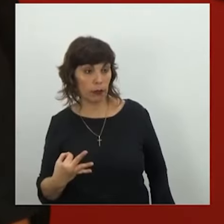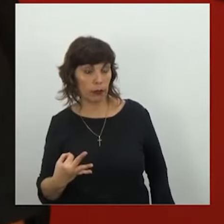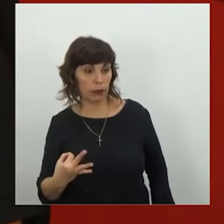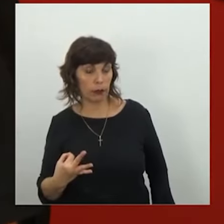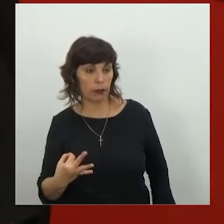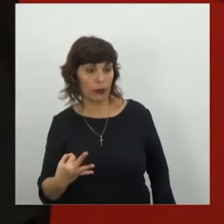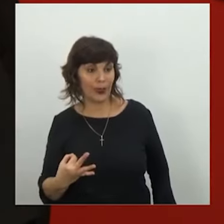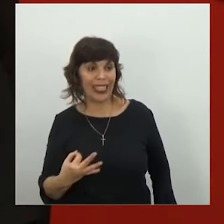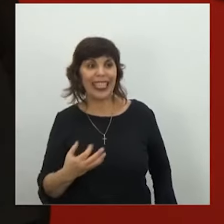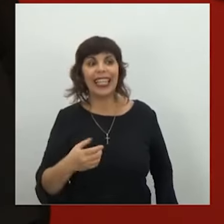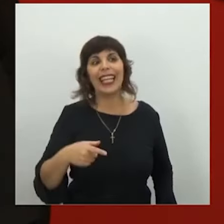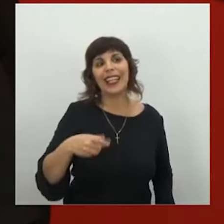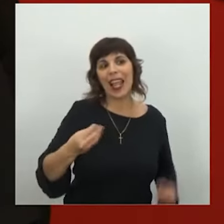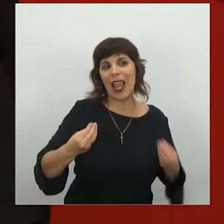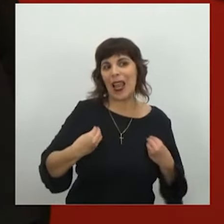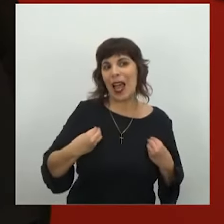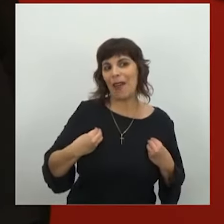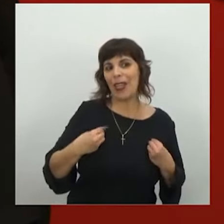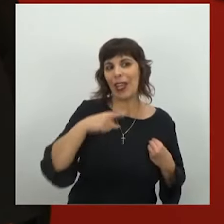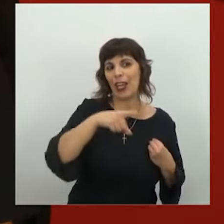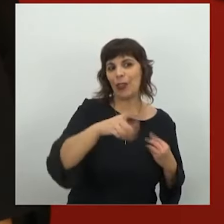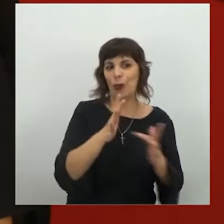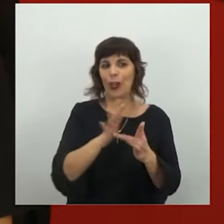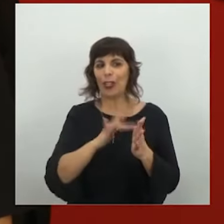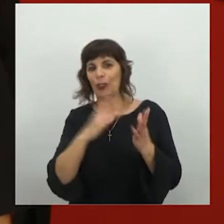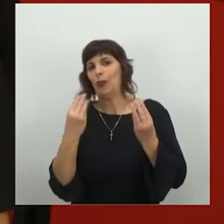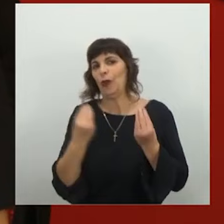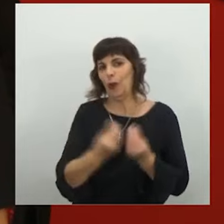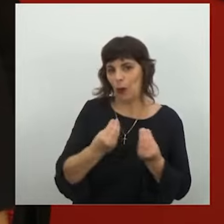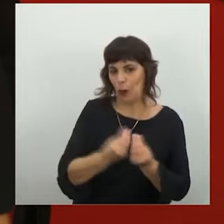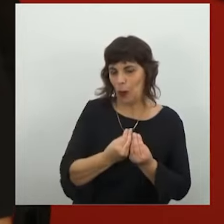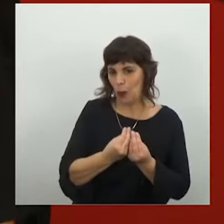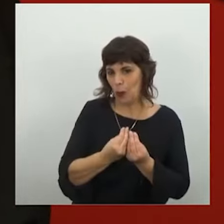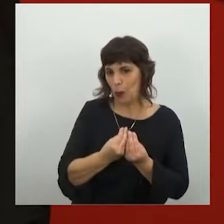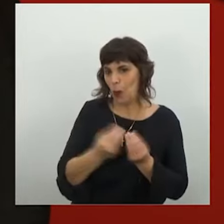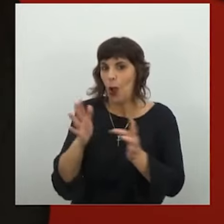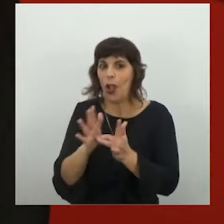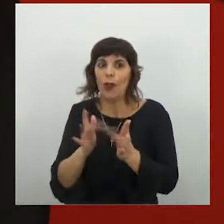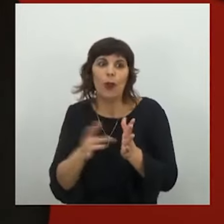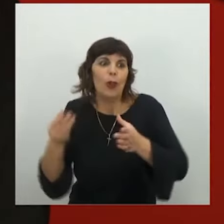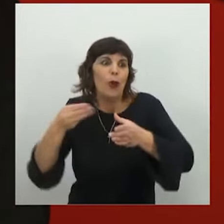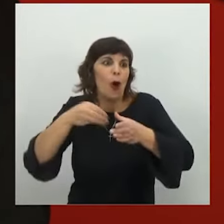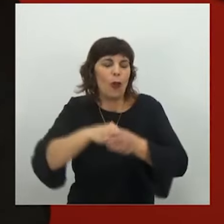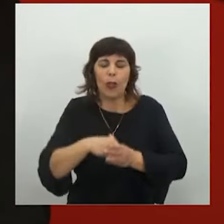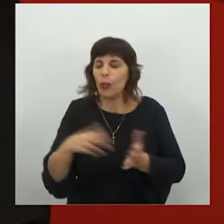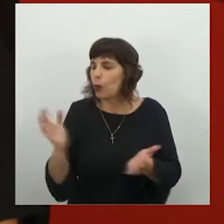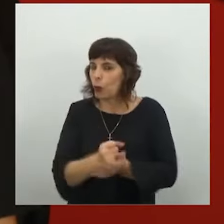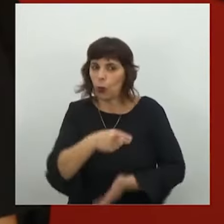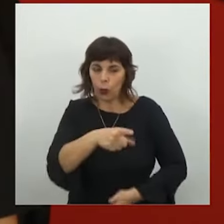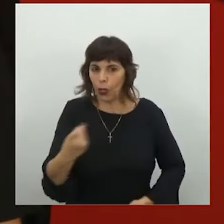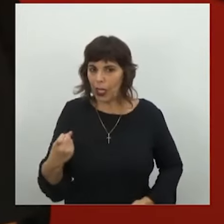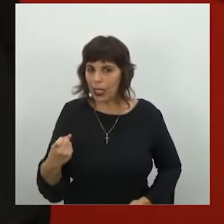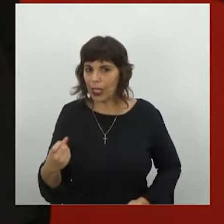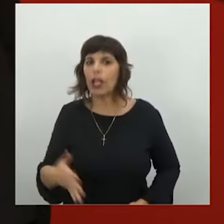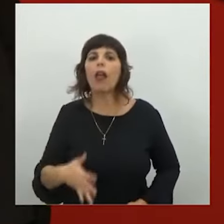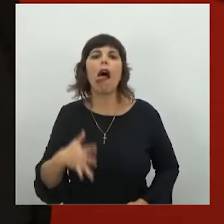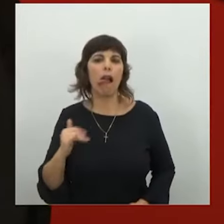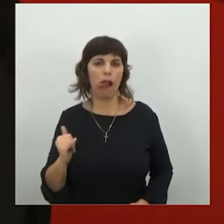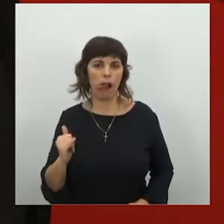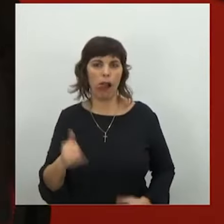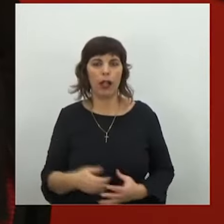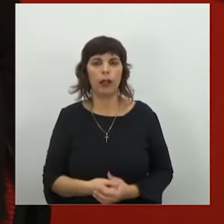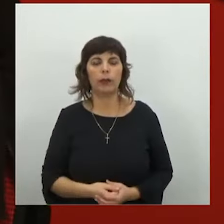vida con Jesucristo contiene todo lo que uno necesita. Le prometo de todo corazón, querido